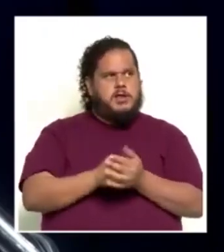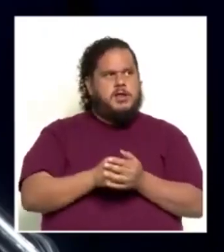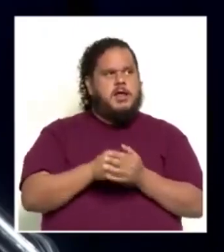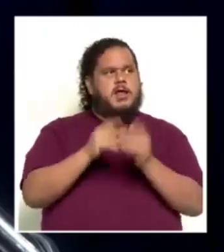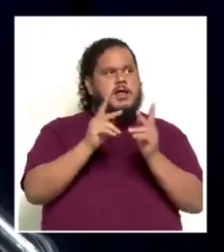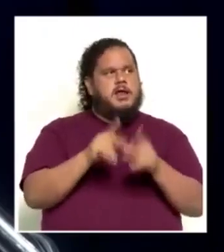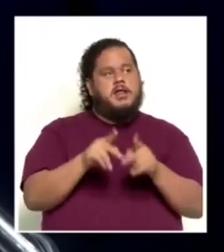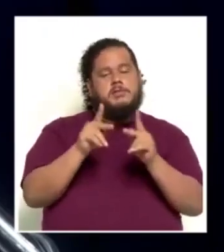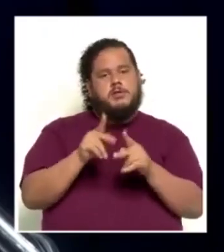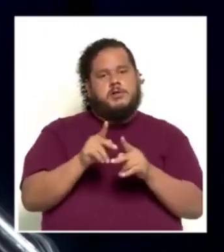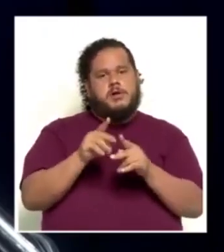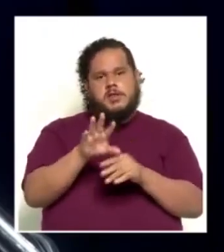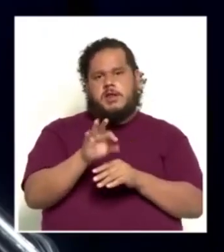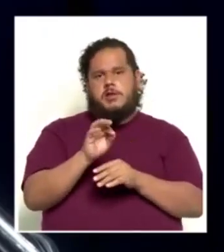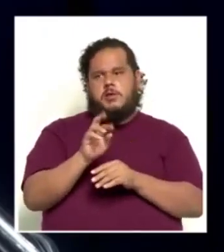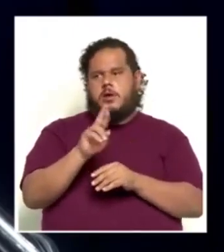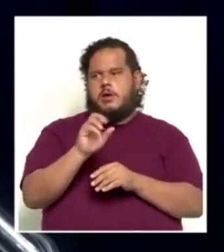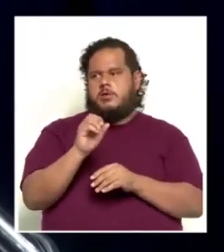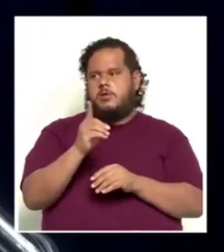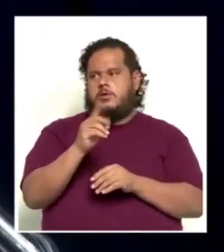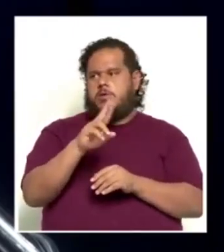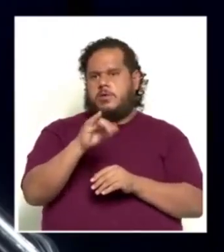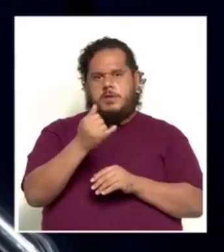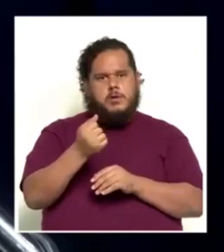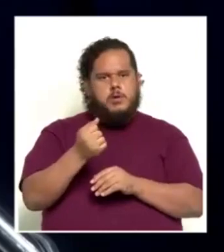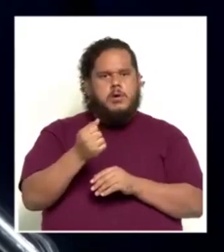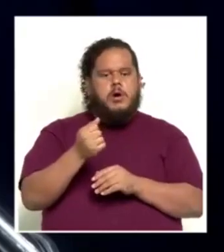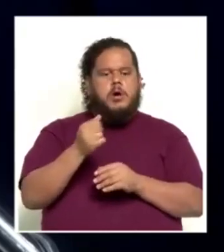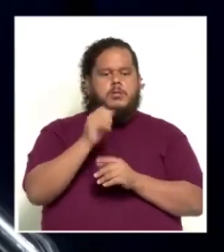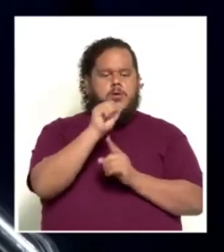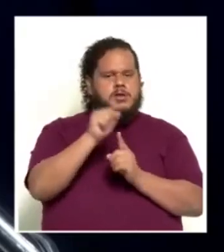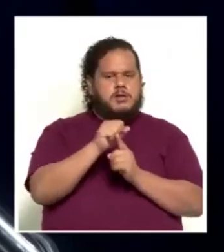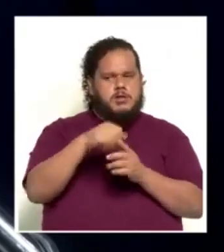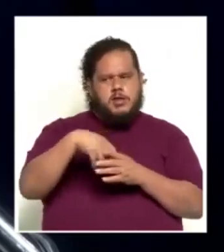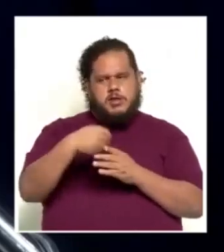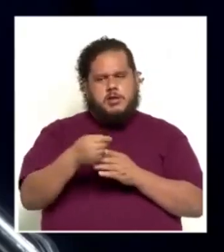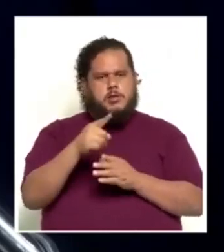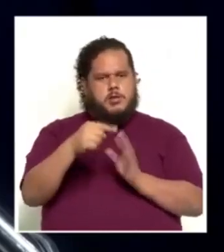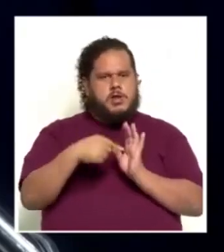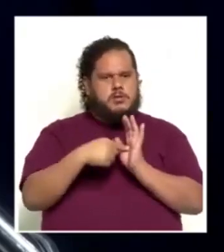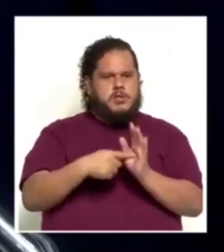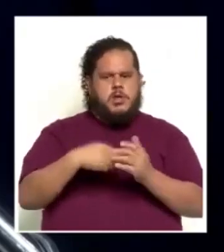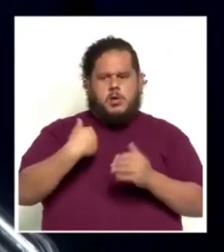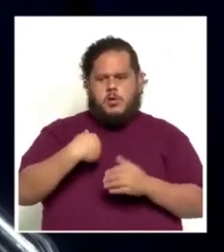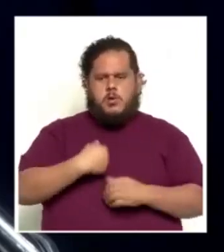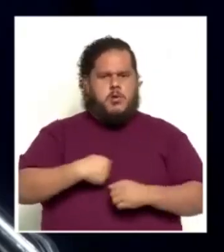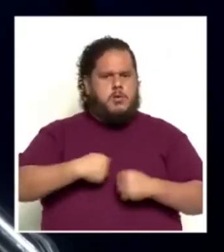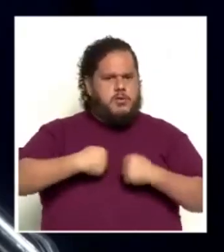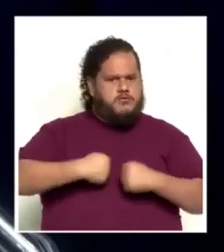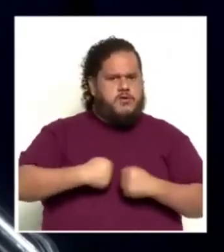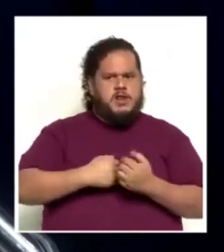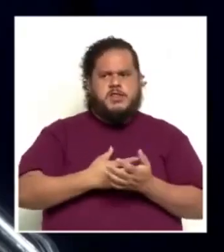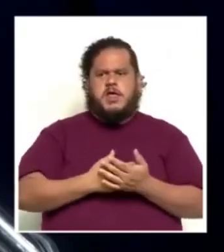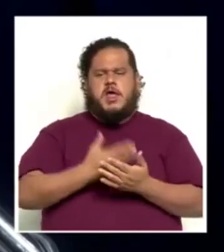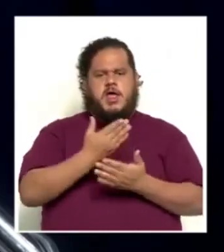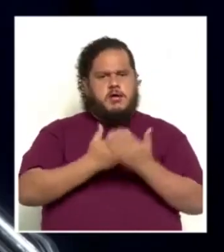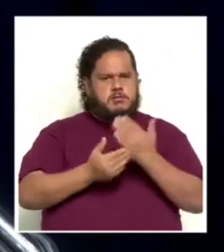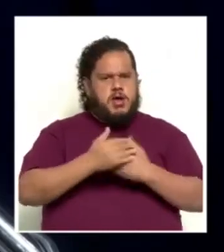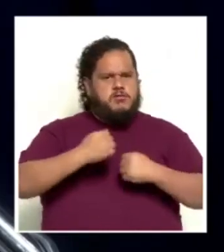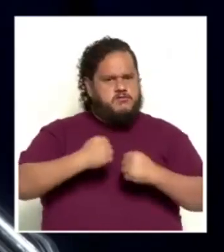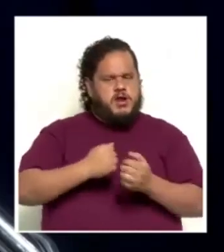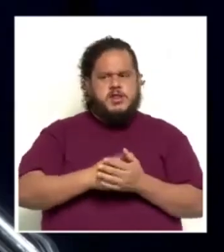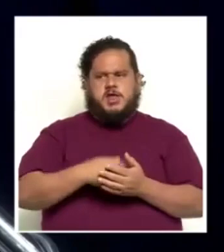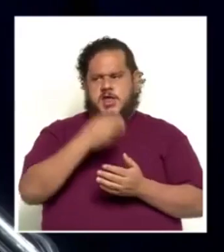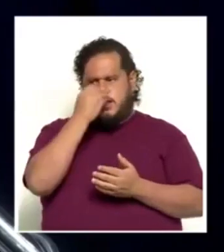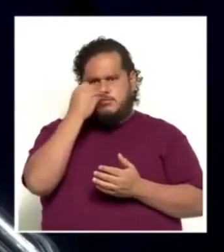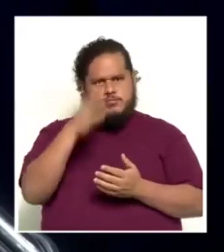gente eligió a don Rodrigo por factores externos, es por lo que él representa, por un hombre fuerte, mano fuerte, que no le importa. Si uno pregunta por